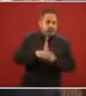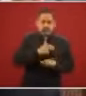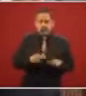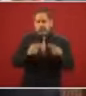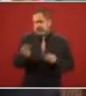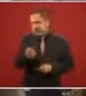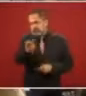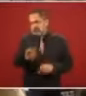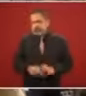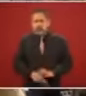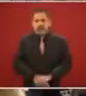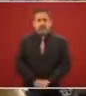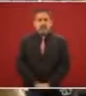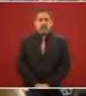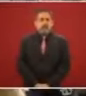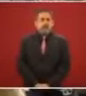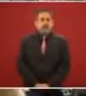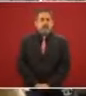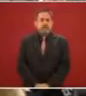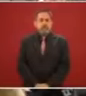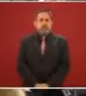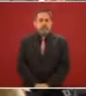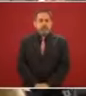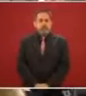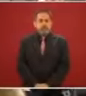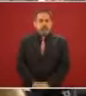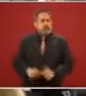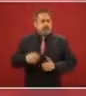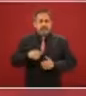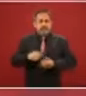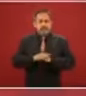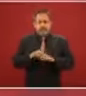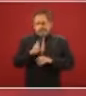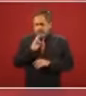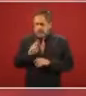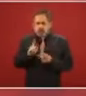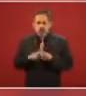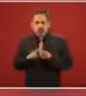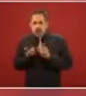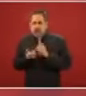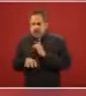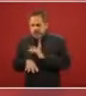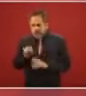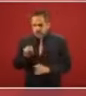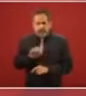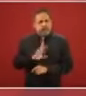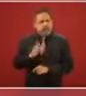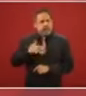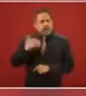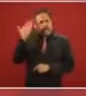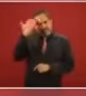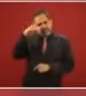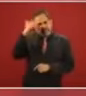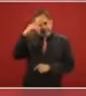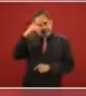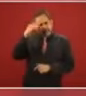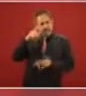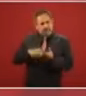presidente. Pues yo tengo resuelto ya de dónde obtener los